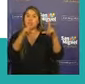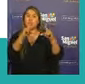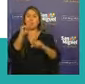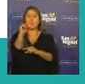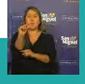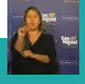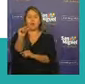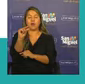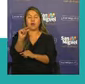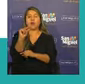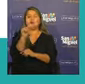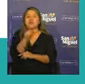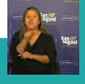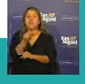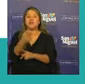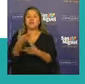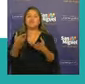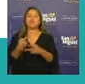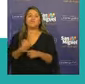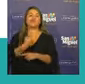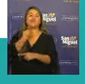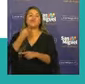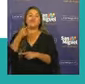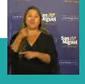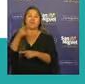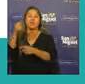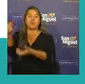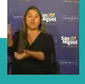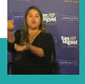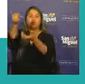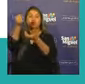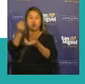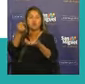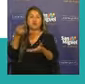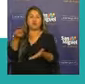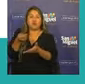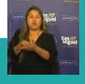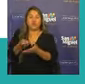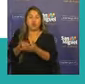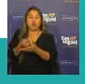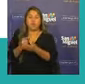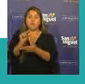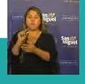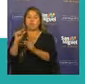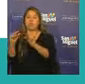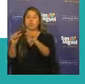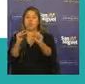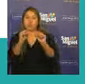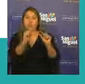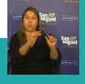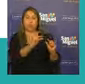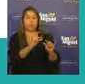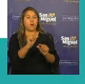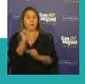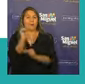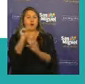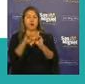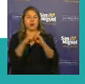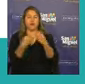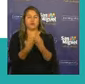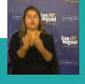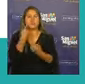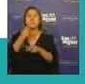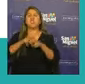pocas, y eso hizo que nuestras subvenciones también fueran a muy pocas organizaciones. ¿Qué se hizo entre el 2002 y